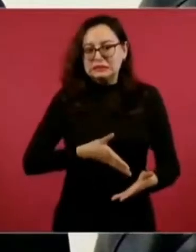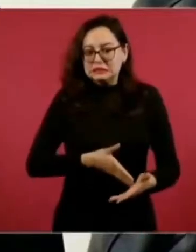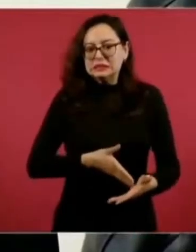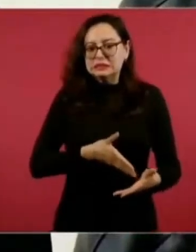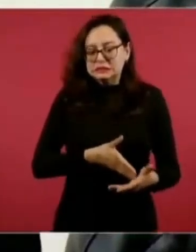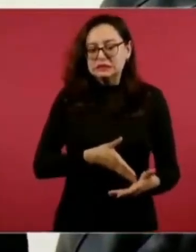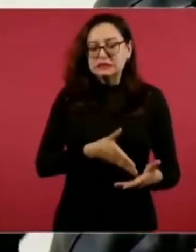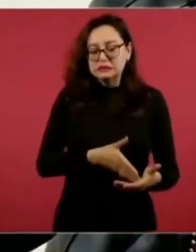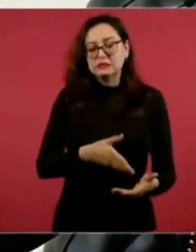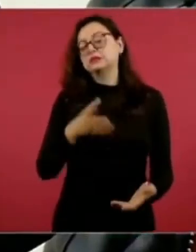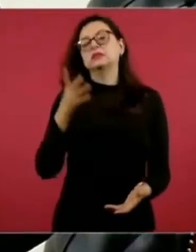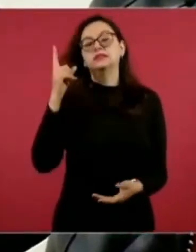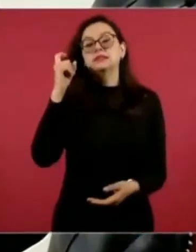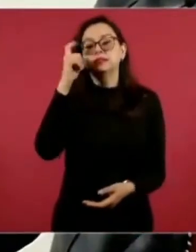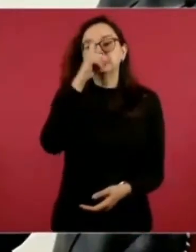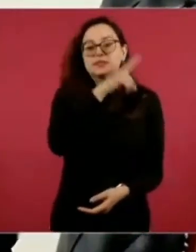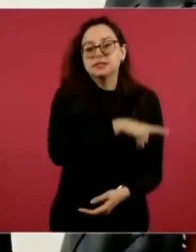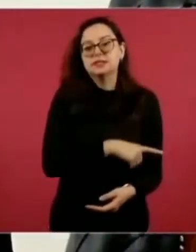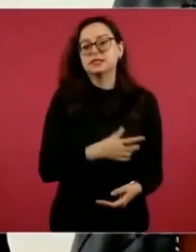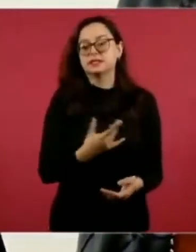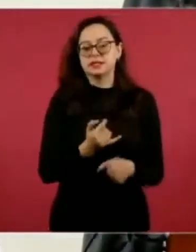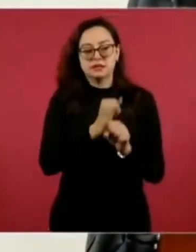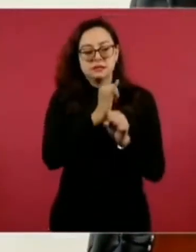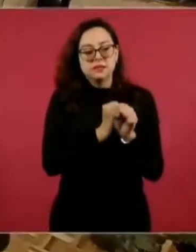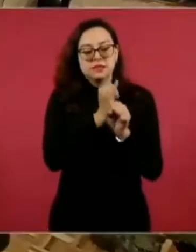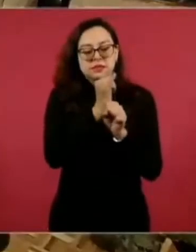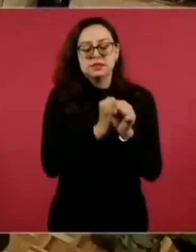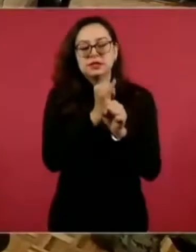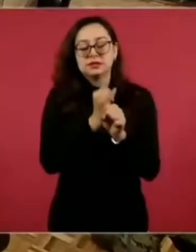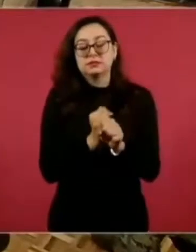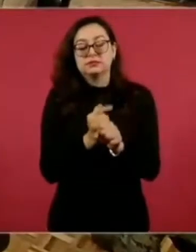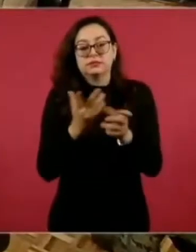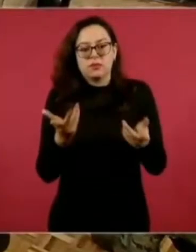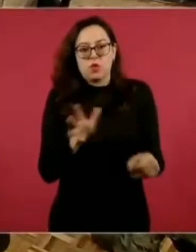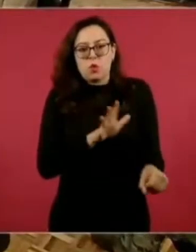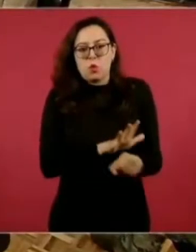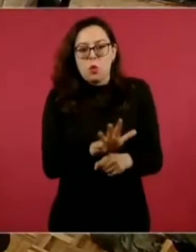¿Por qué lo hicieron? ¿Quién sabe?